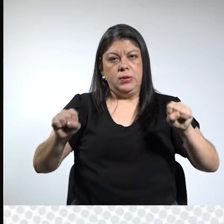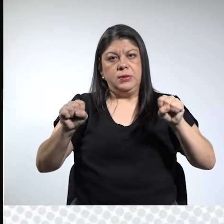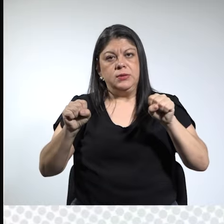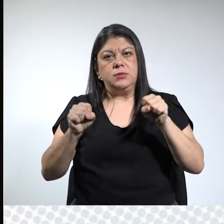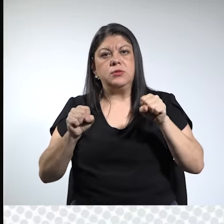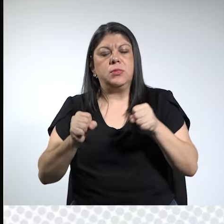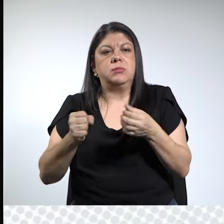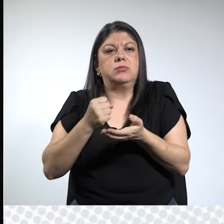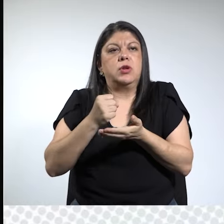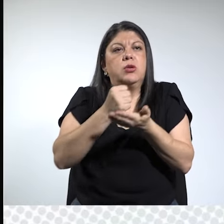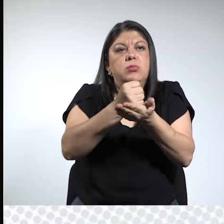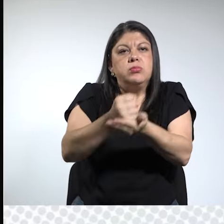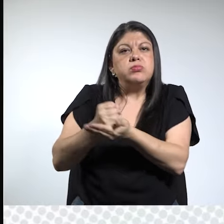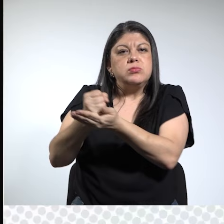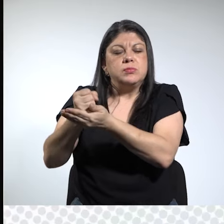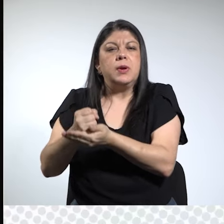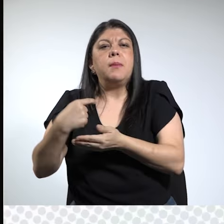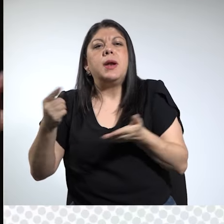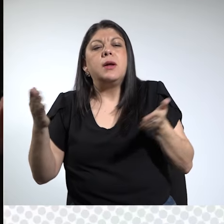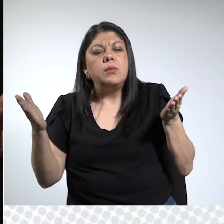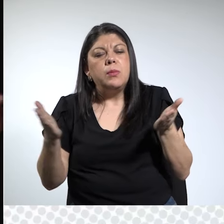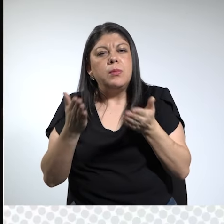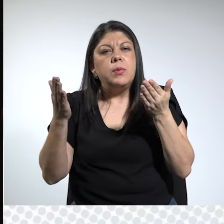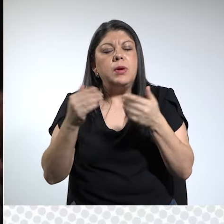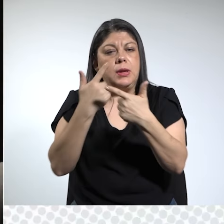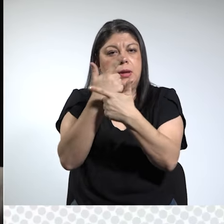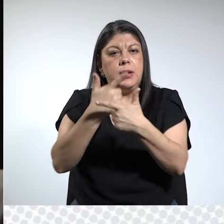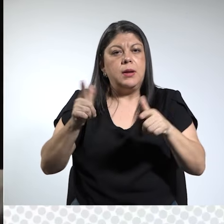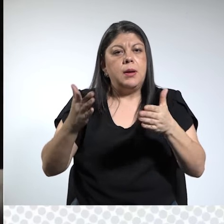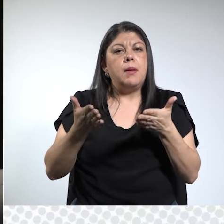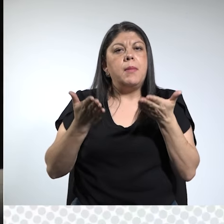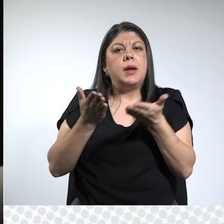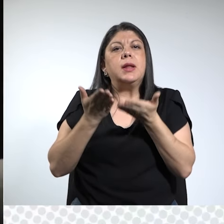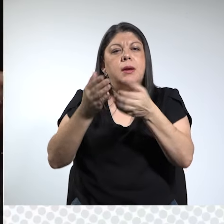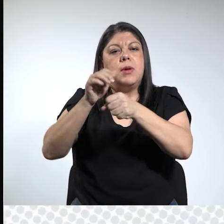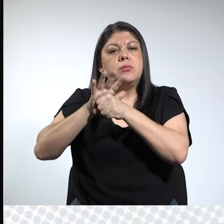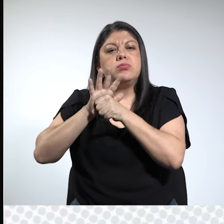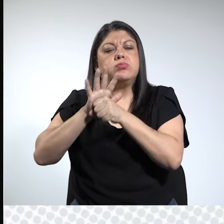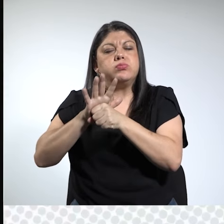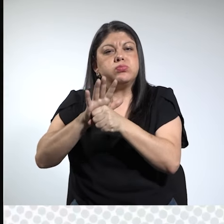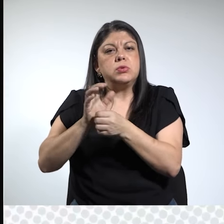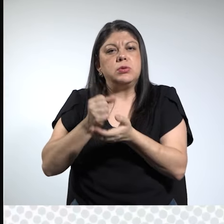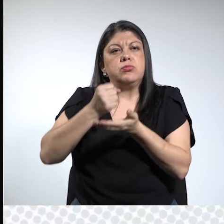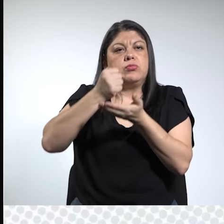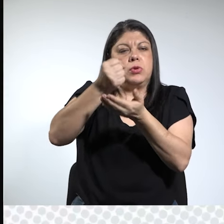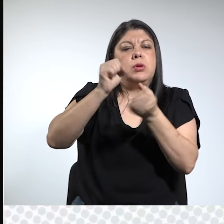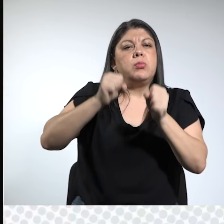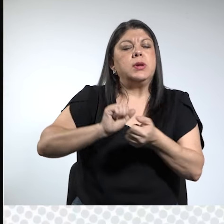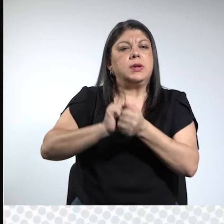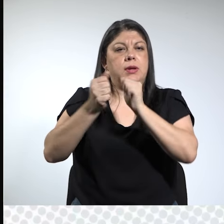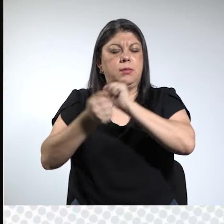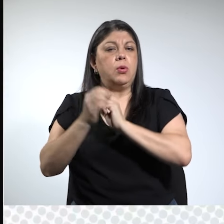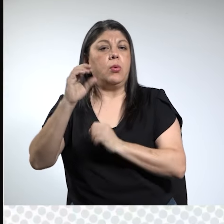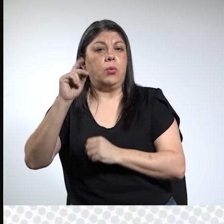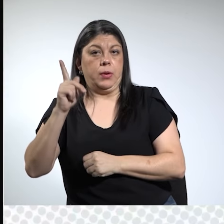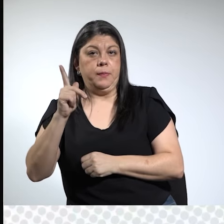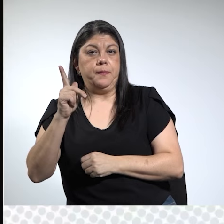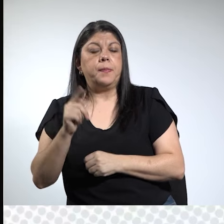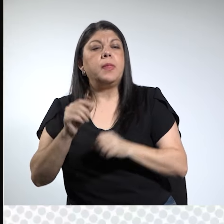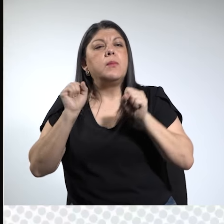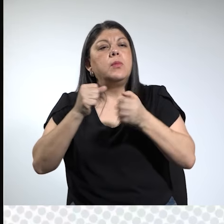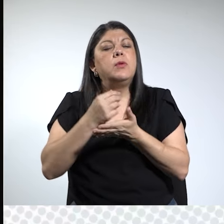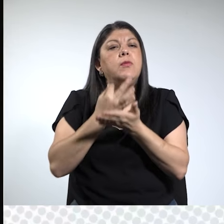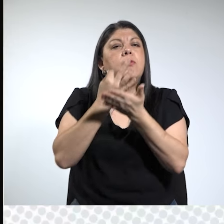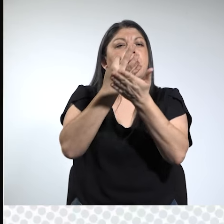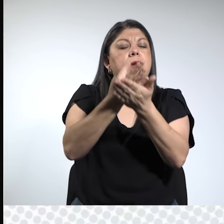y titularización que yo promuevo es para efectivamente liberarle presión a ese presupuesto y se pueda readecuar, ¿ok? Y financiar